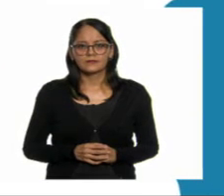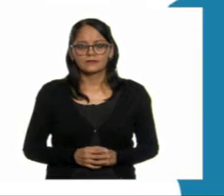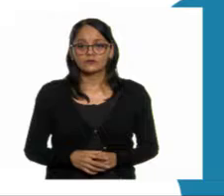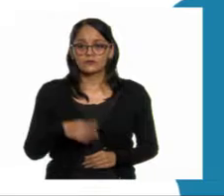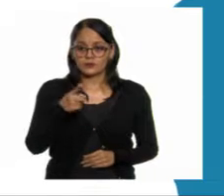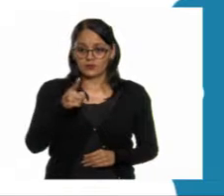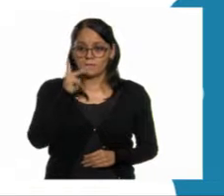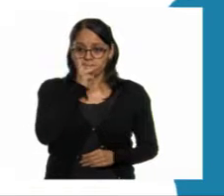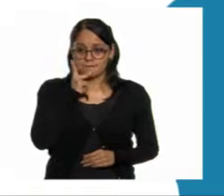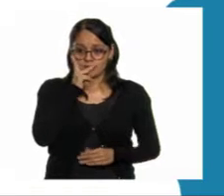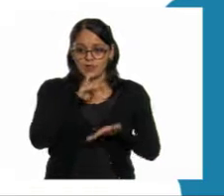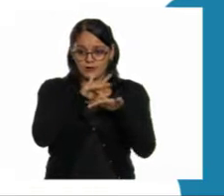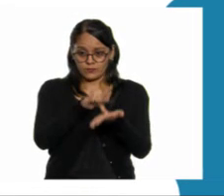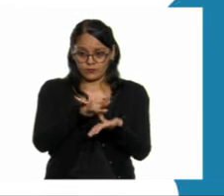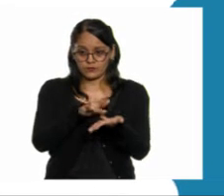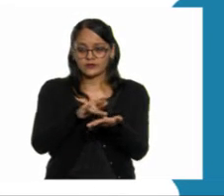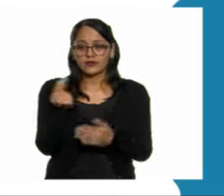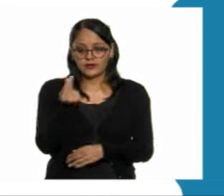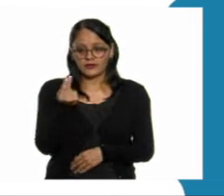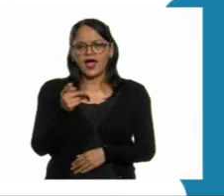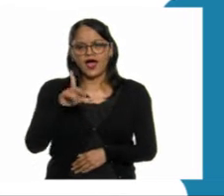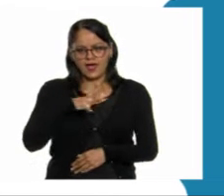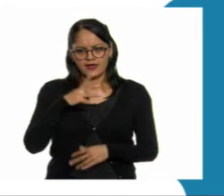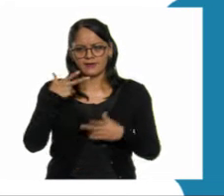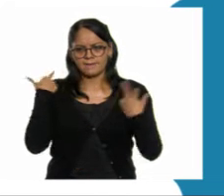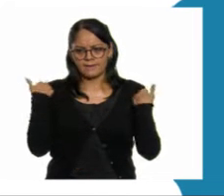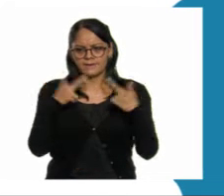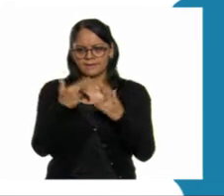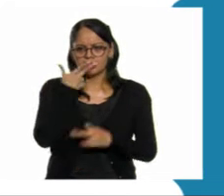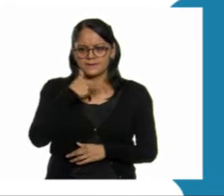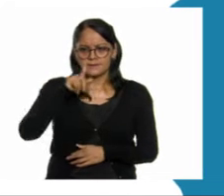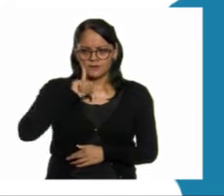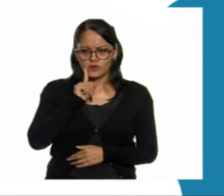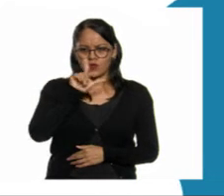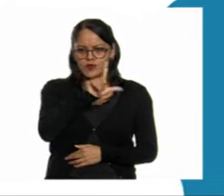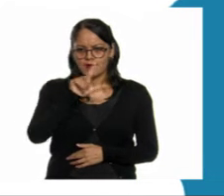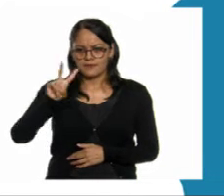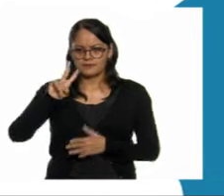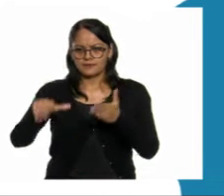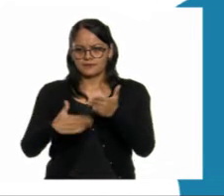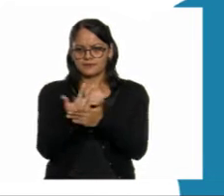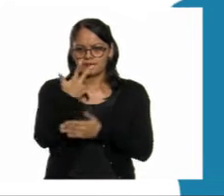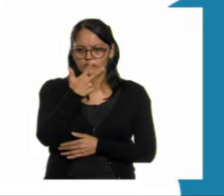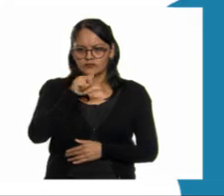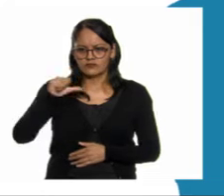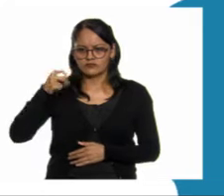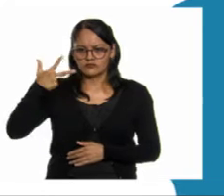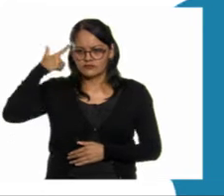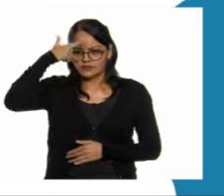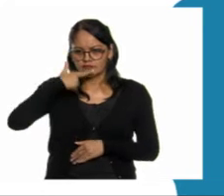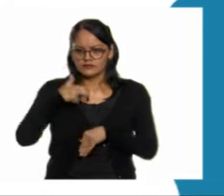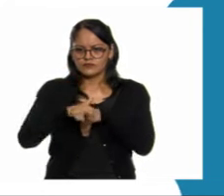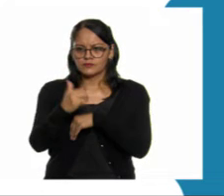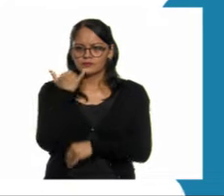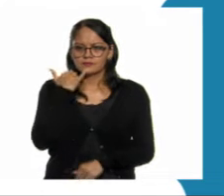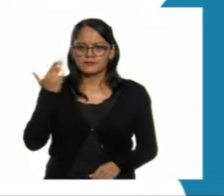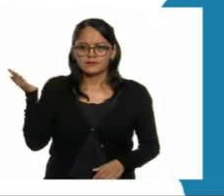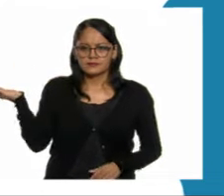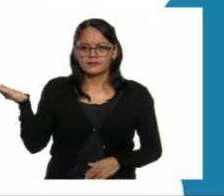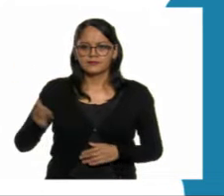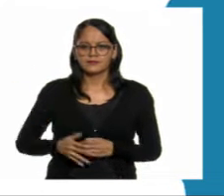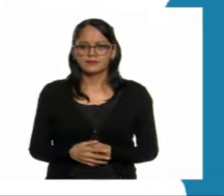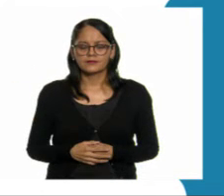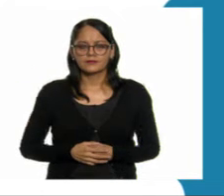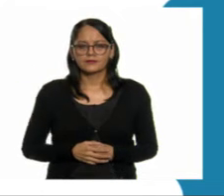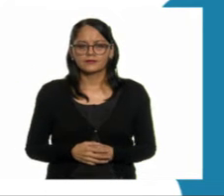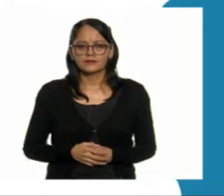Para apoyo pedagógico, hay maestras y maestros de lunes a viernes de 8 a 20 horas en el teléfono 55